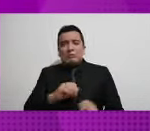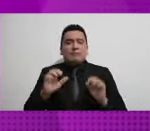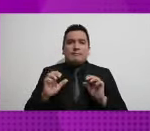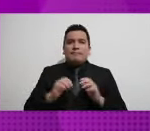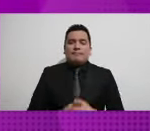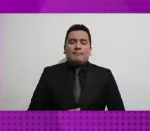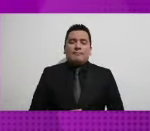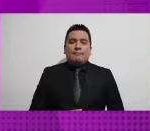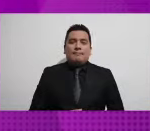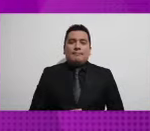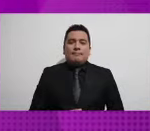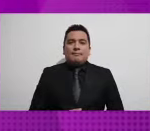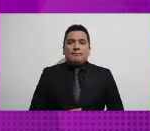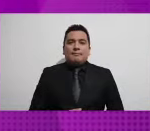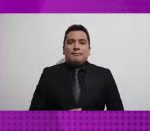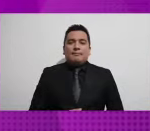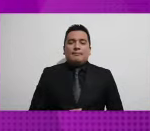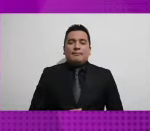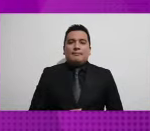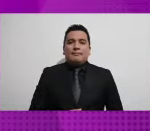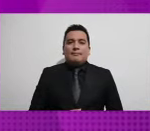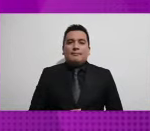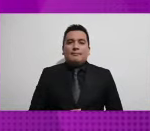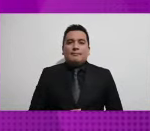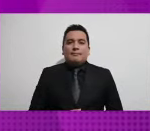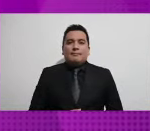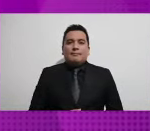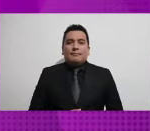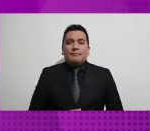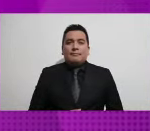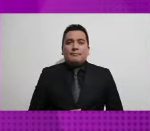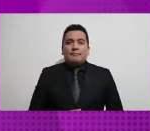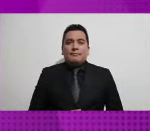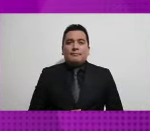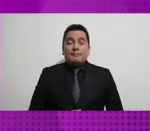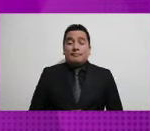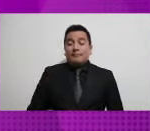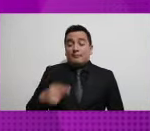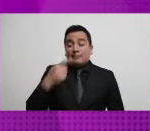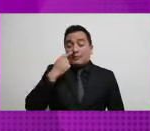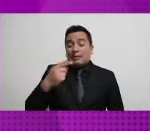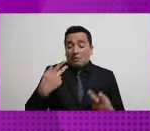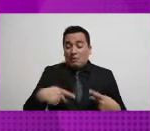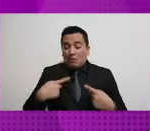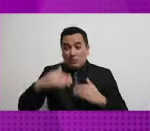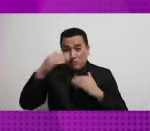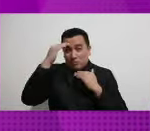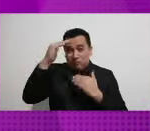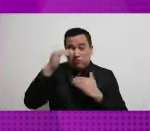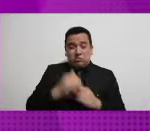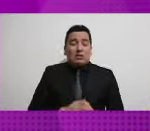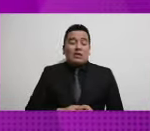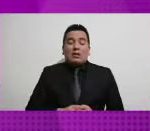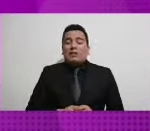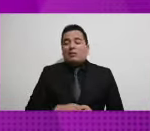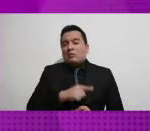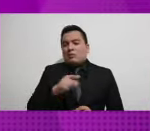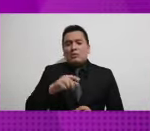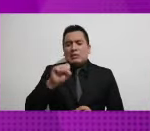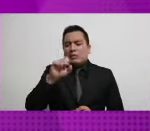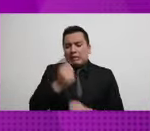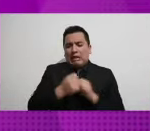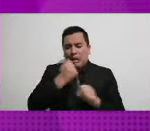ciudadanía coahuilense. Y bueno, pues las personas adultas mayores de 60 años son